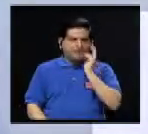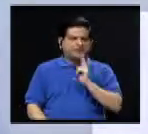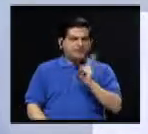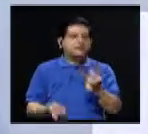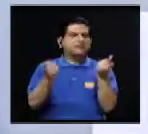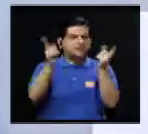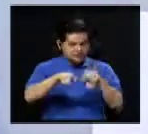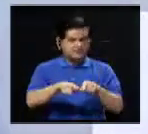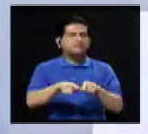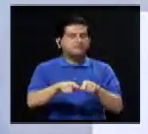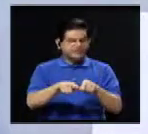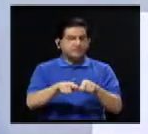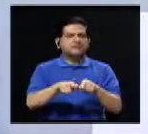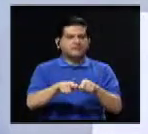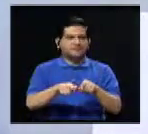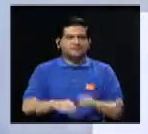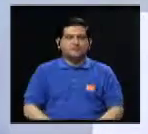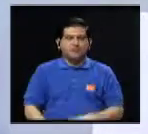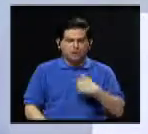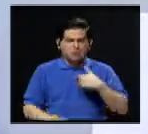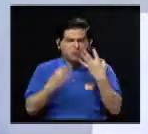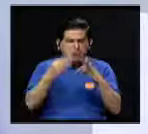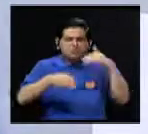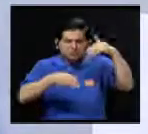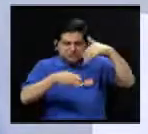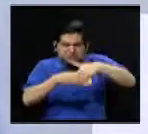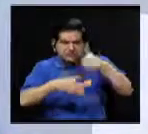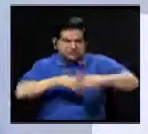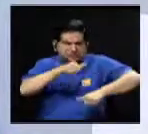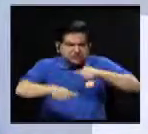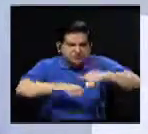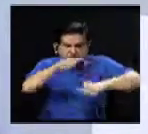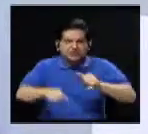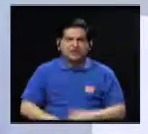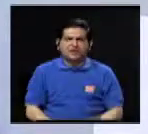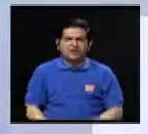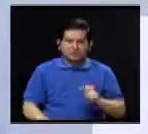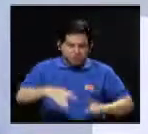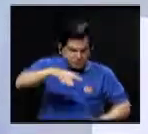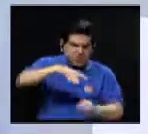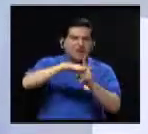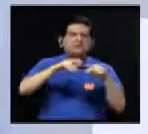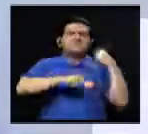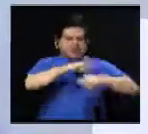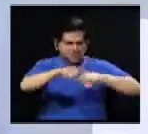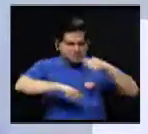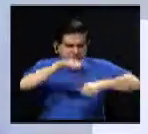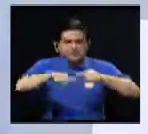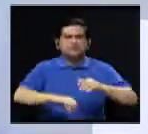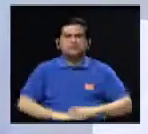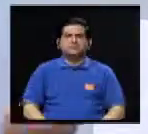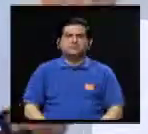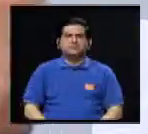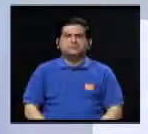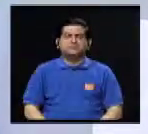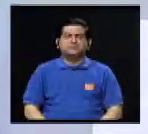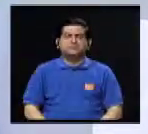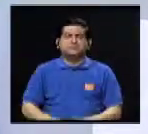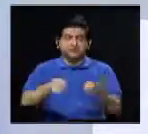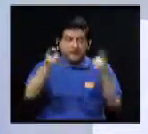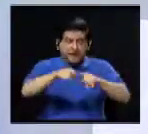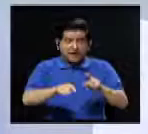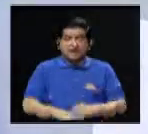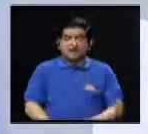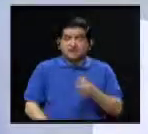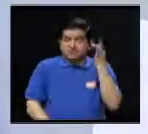está pasando, a meterse más en esas luchas, a ser visibles esas luchas y ver, digamos, en el caso de